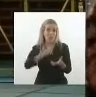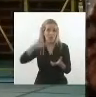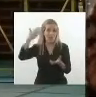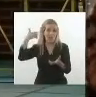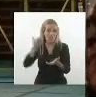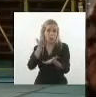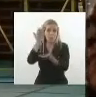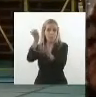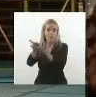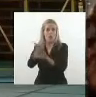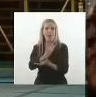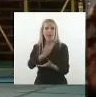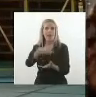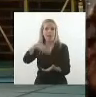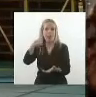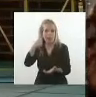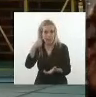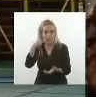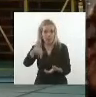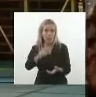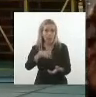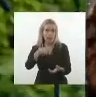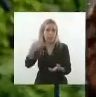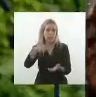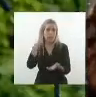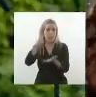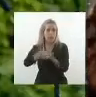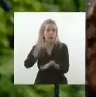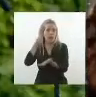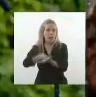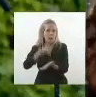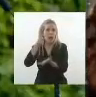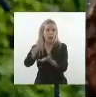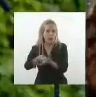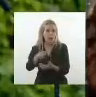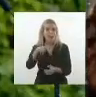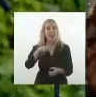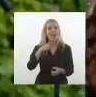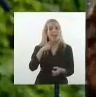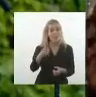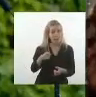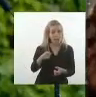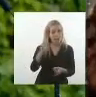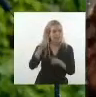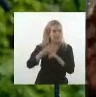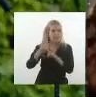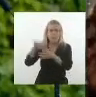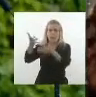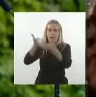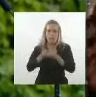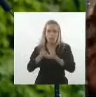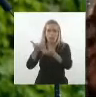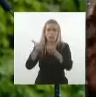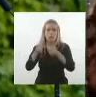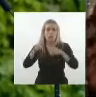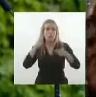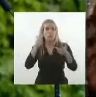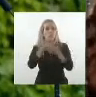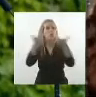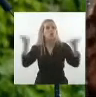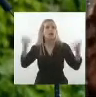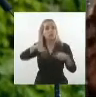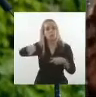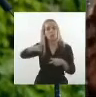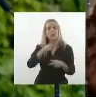porque queríamos lo que hizo mauricio macri el ex presidente pero para ti un poco pocas y el